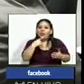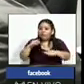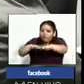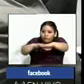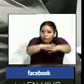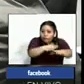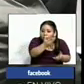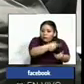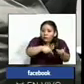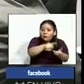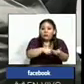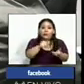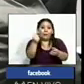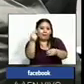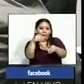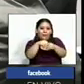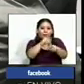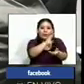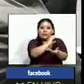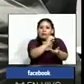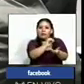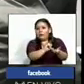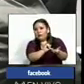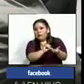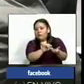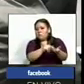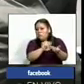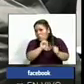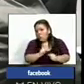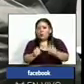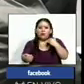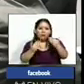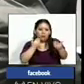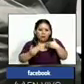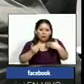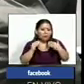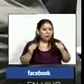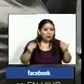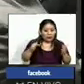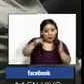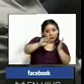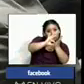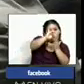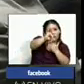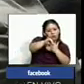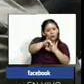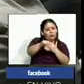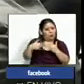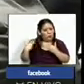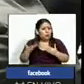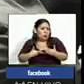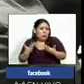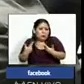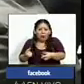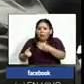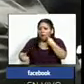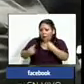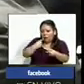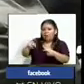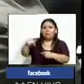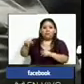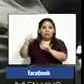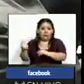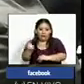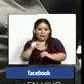BESI para que nos vengan a explicar justamente este proyecto. Quiero decirles, nosotros hemos conversado con el gobierno